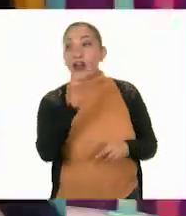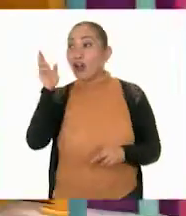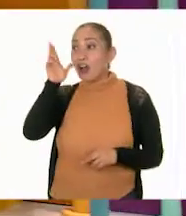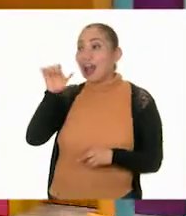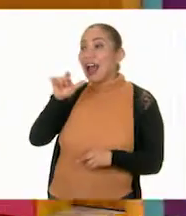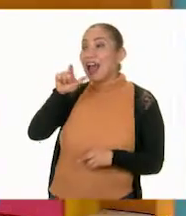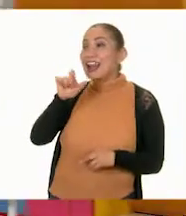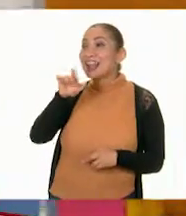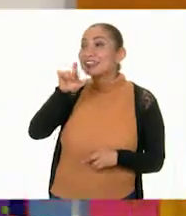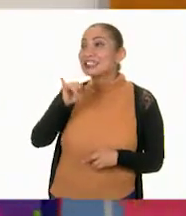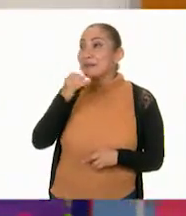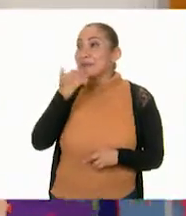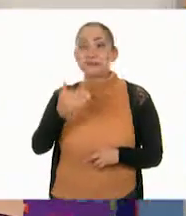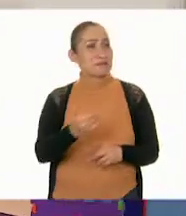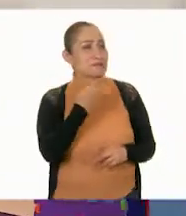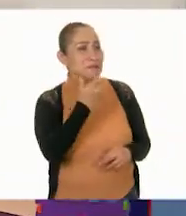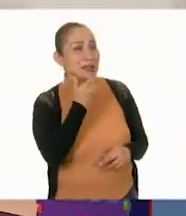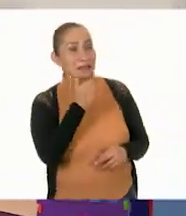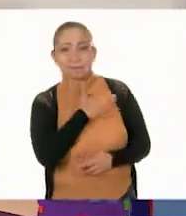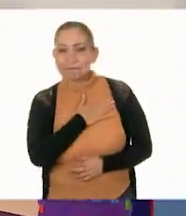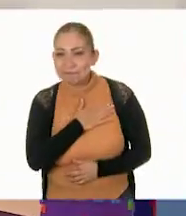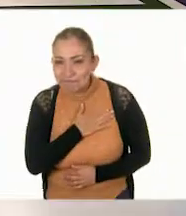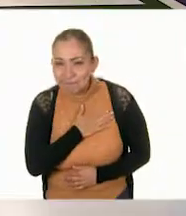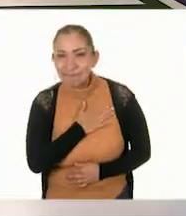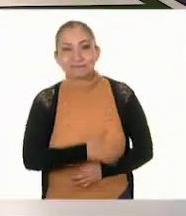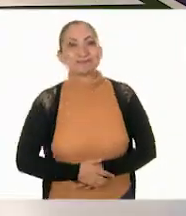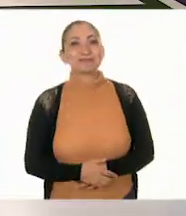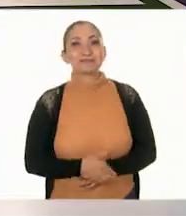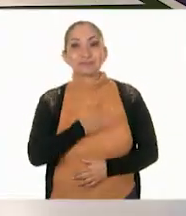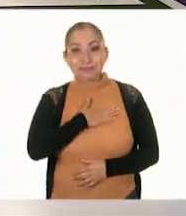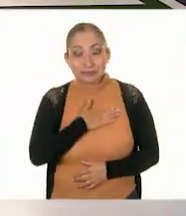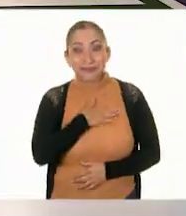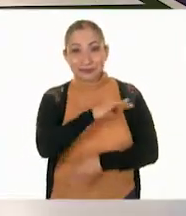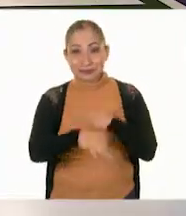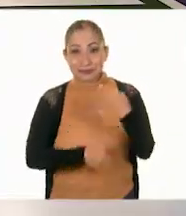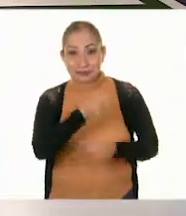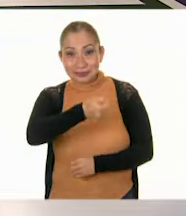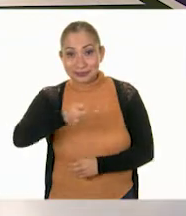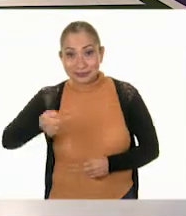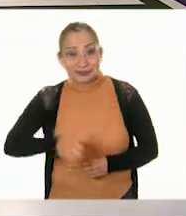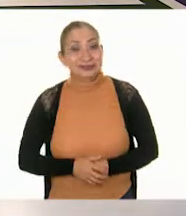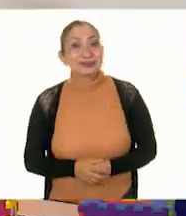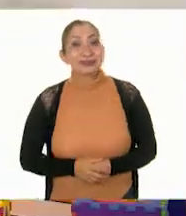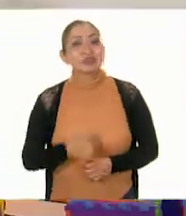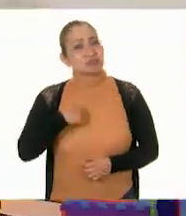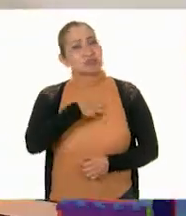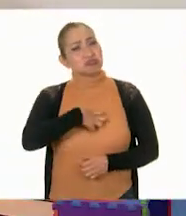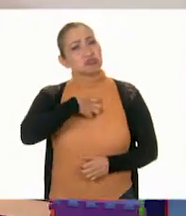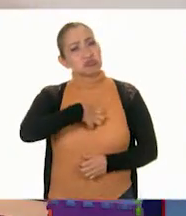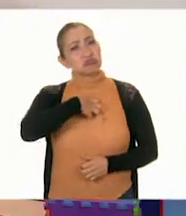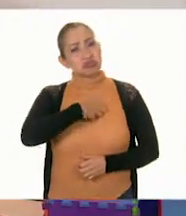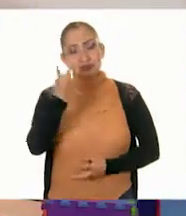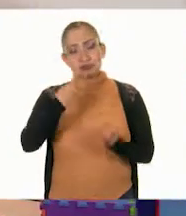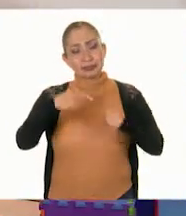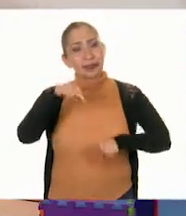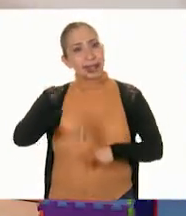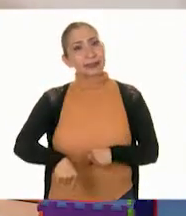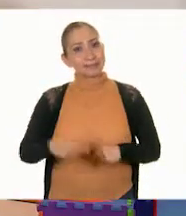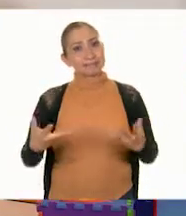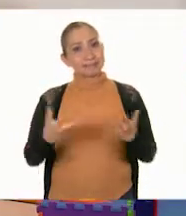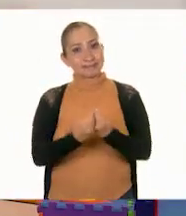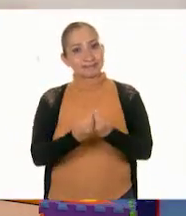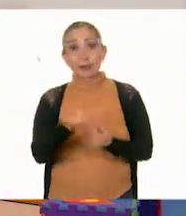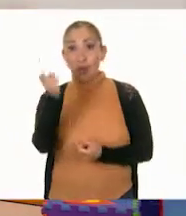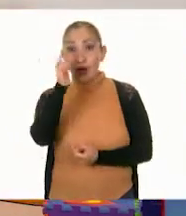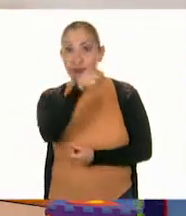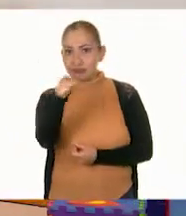¿cómo te encuentras? ¡Muy bien! Te saludo con el corazón. Los saludo también con el corazón. Estoy muy contento de estar nuevamente aquí con ustedes.